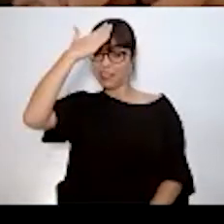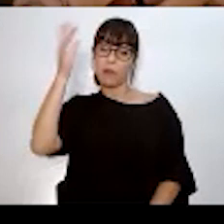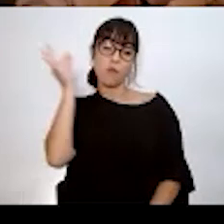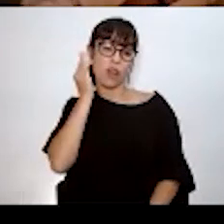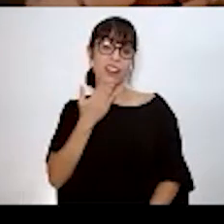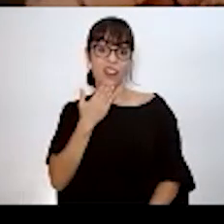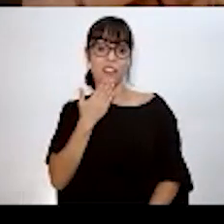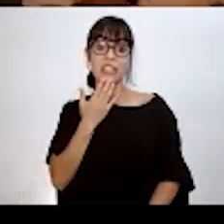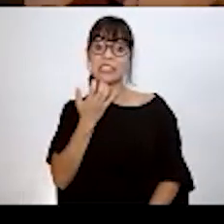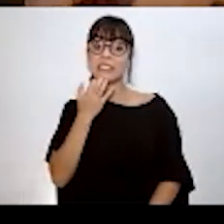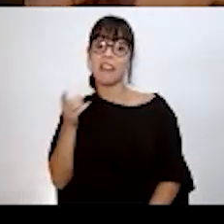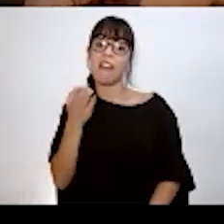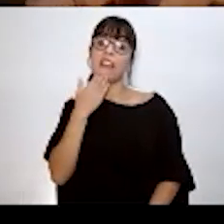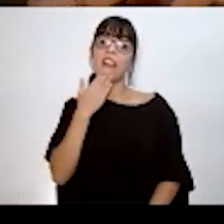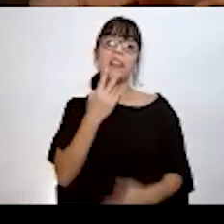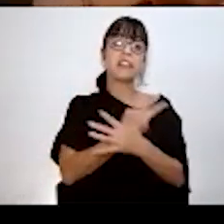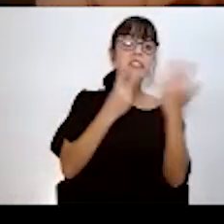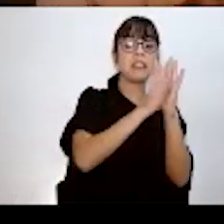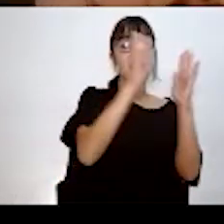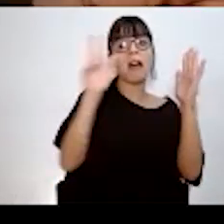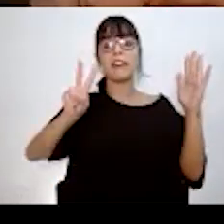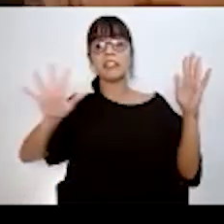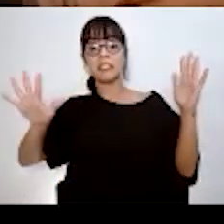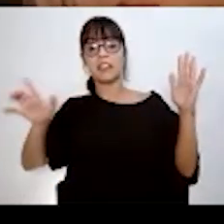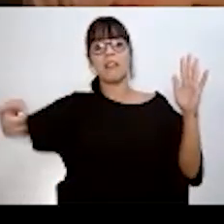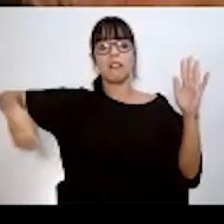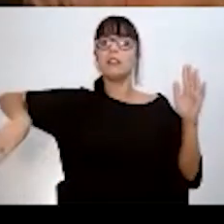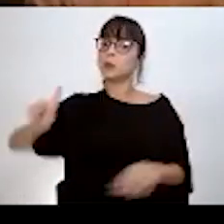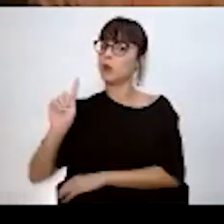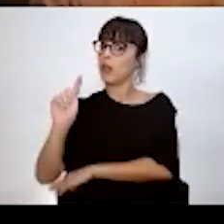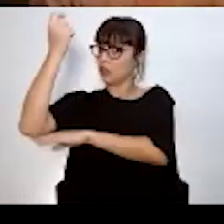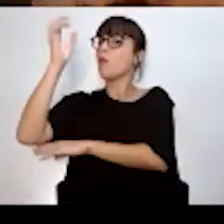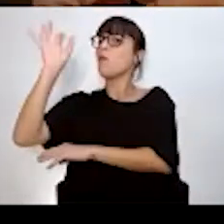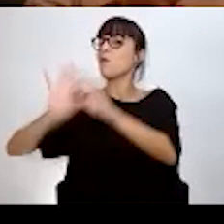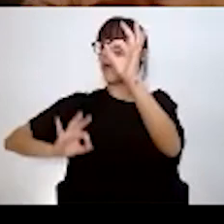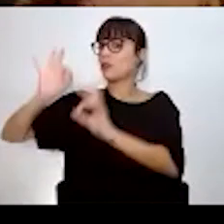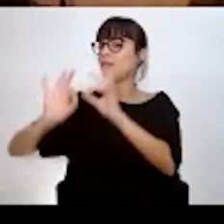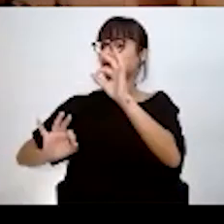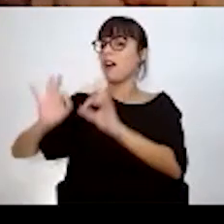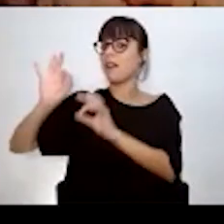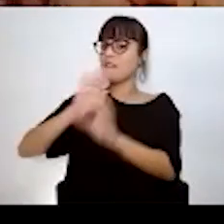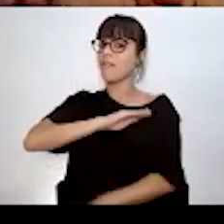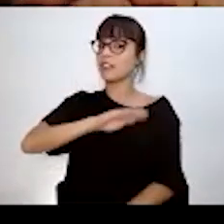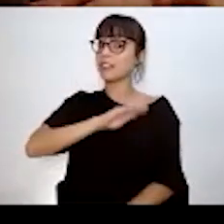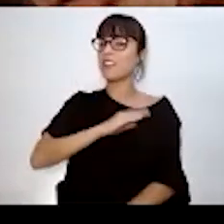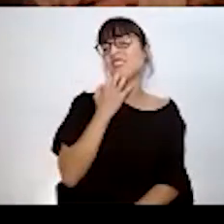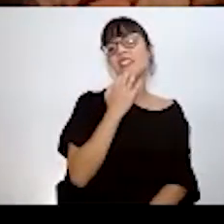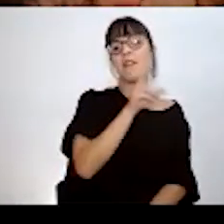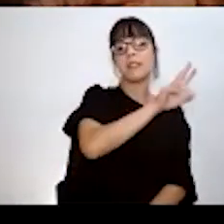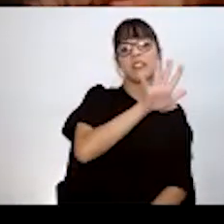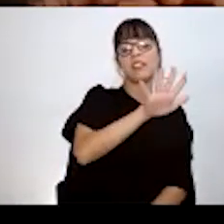las mujeres están entre 17 y 25 años, las probabilidades de éxito son mucho mayores que si las mujeres están entre 25 y 40